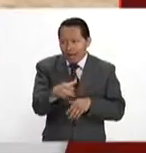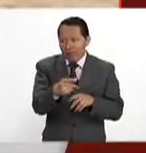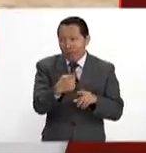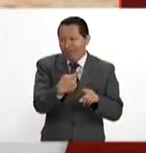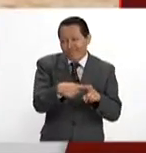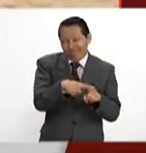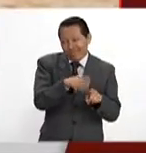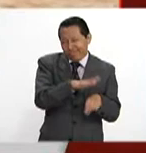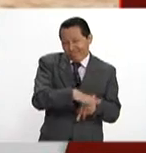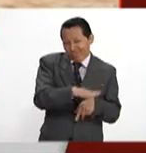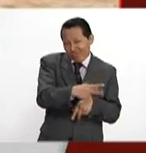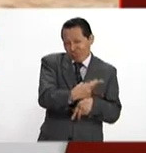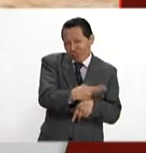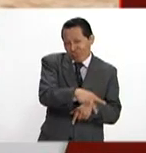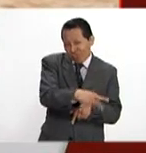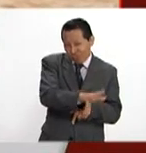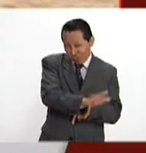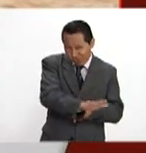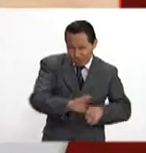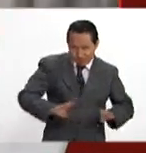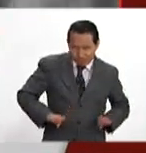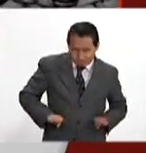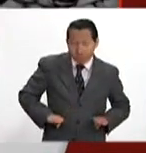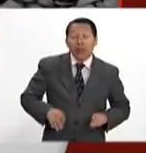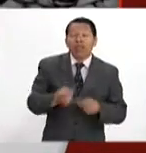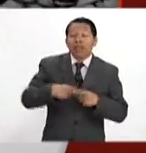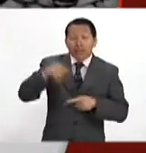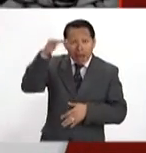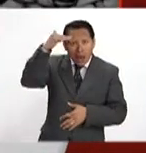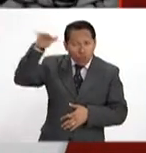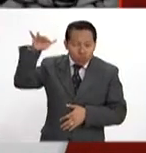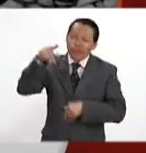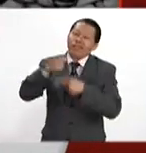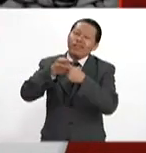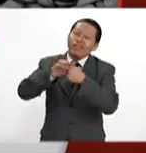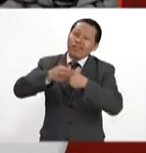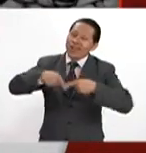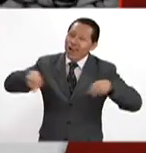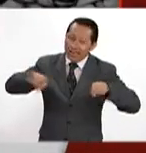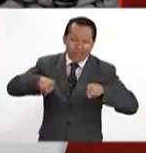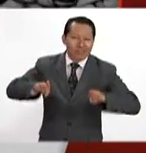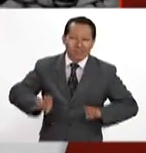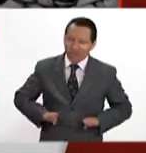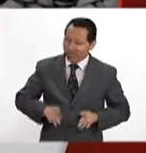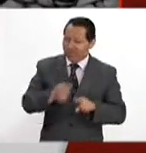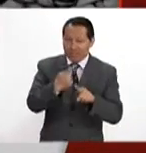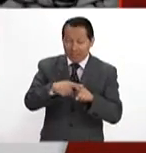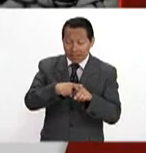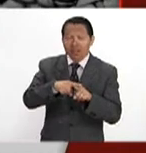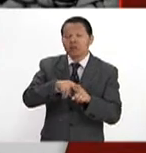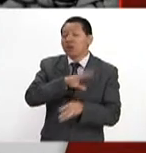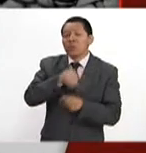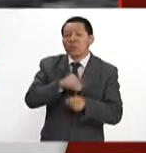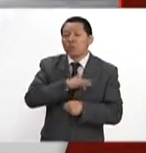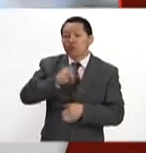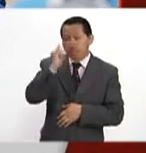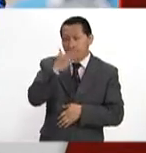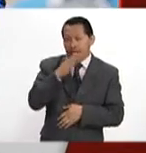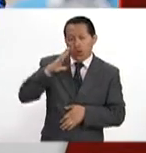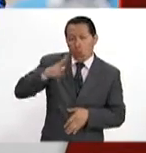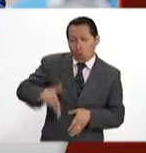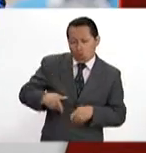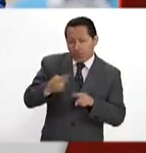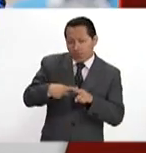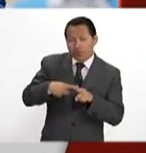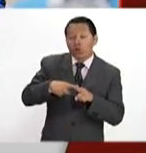valores. Y esto es lo que queremos transmitir o queremos recibir a partir de imágenes, ¿sí? Todos los orgullos que puedan ser para cada uno. Para muchos